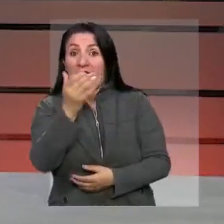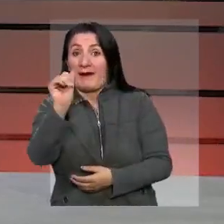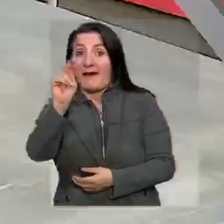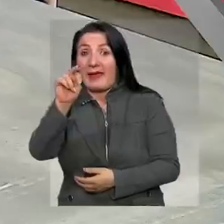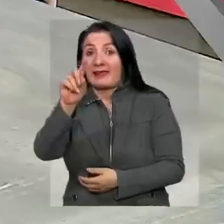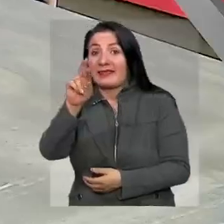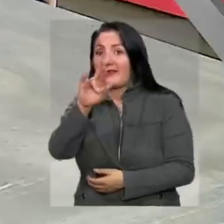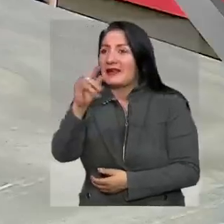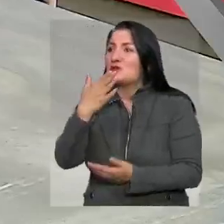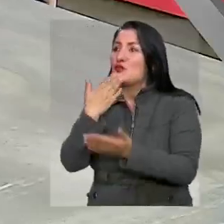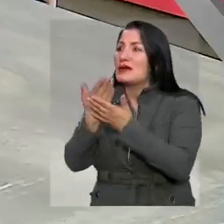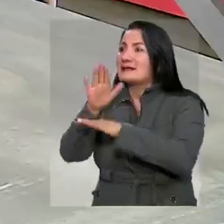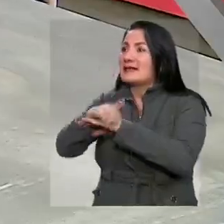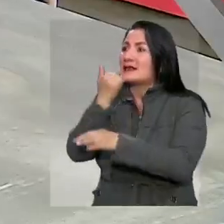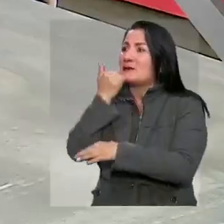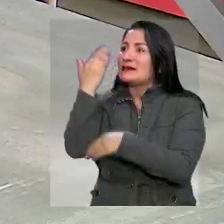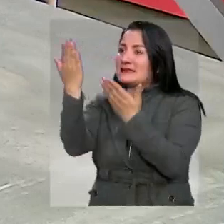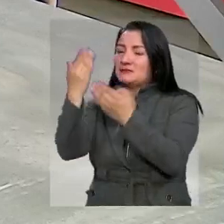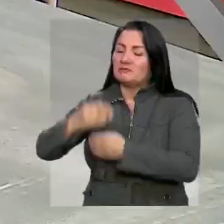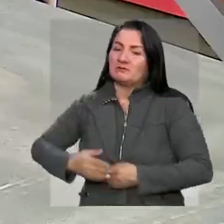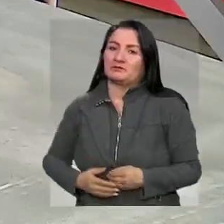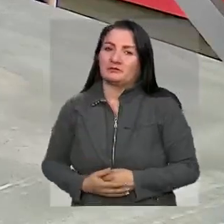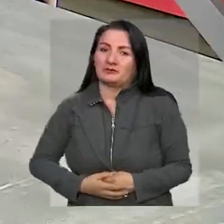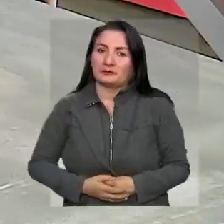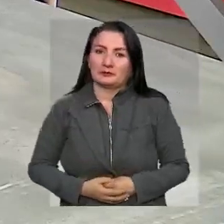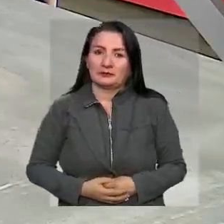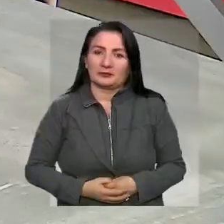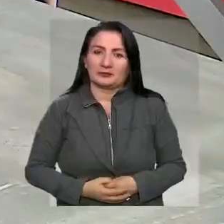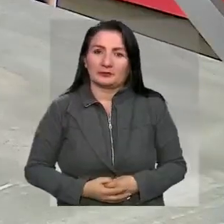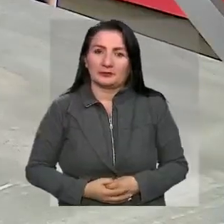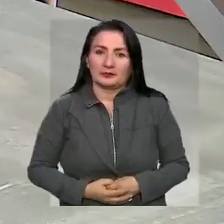muy buenas tardes. ¿Qué es lo que pasa a esta hora en este punto de la ciudad?